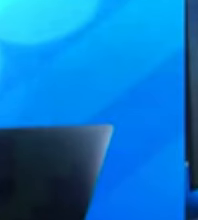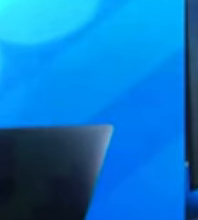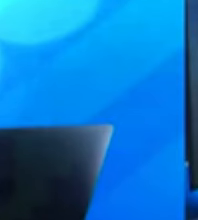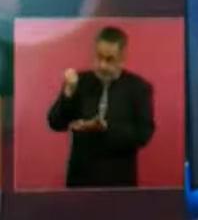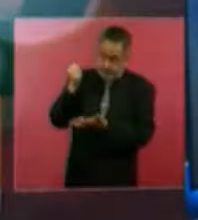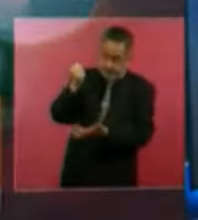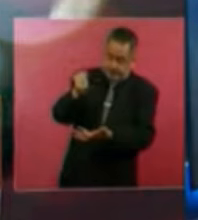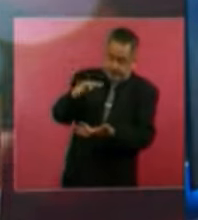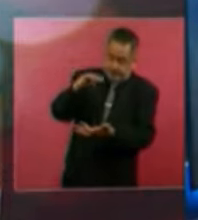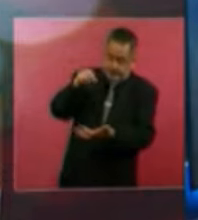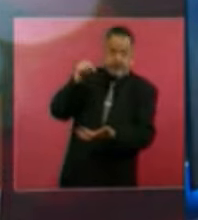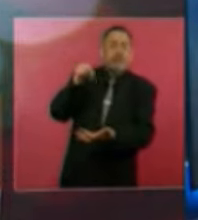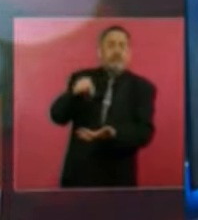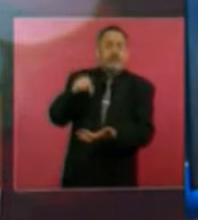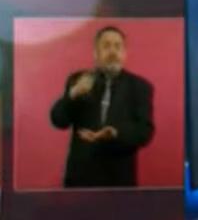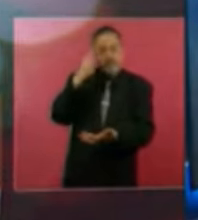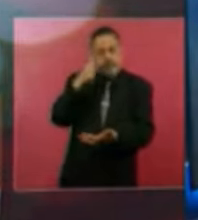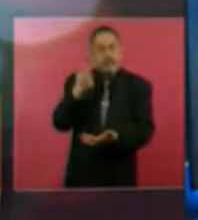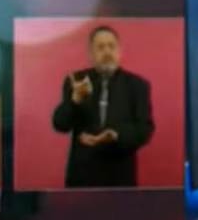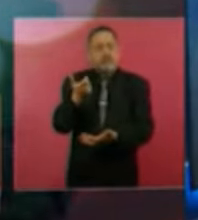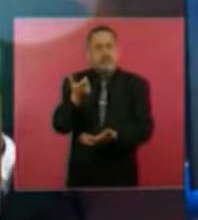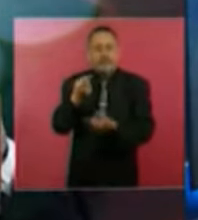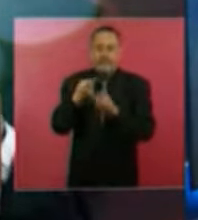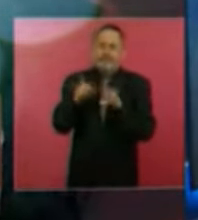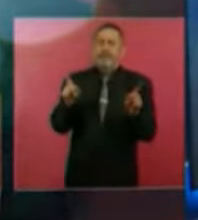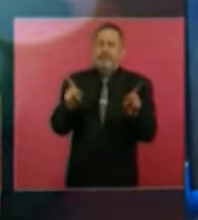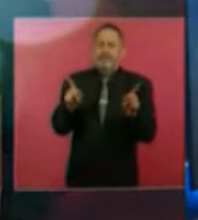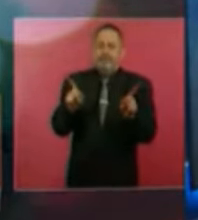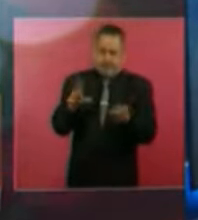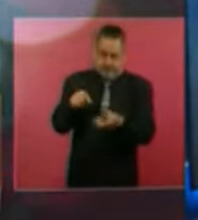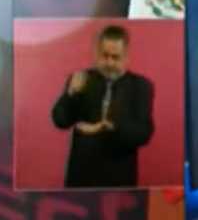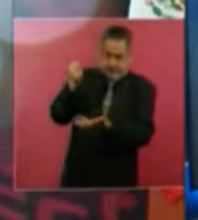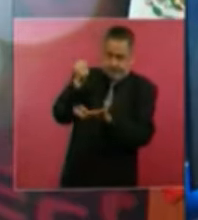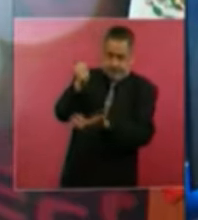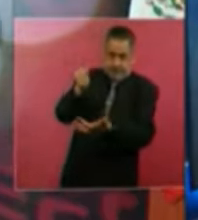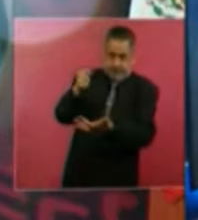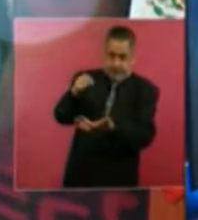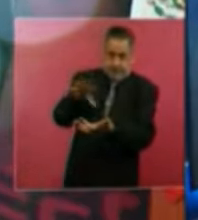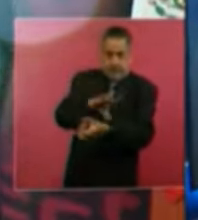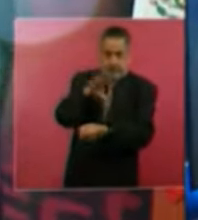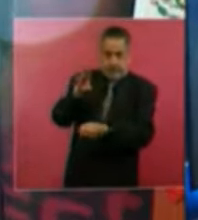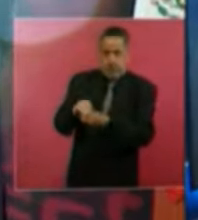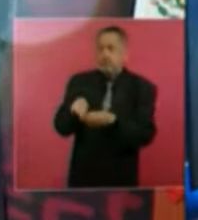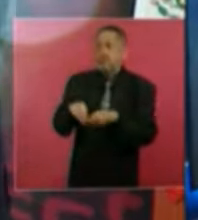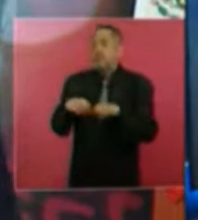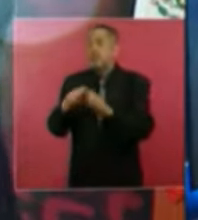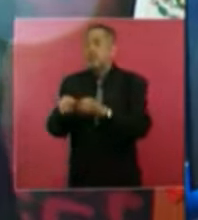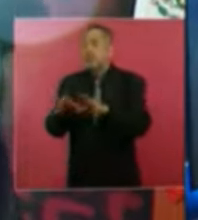agenda nacional y si se puede hasta internacional